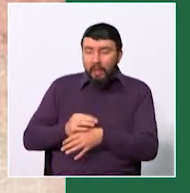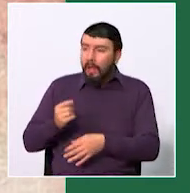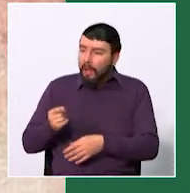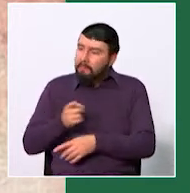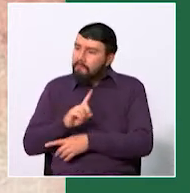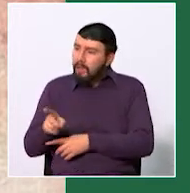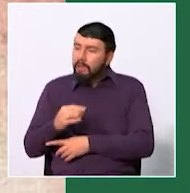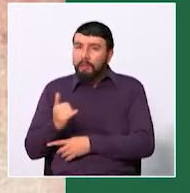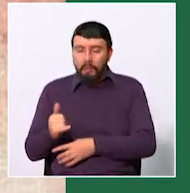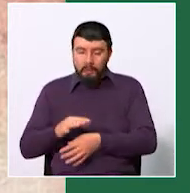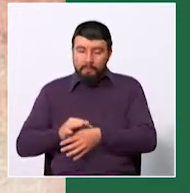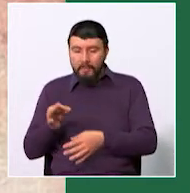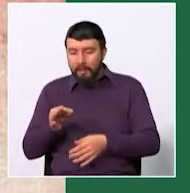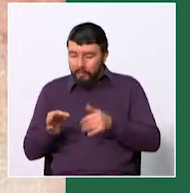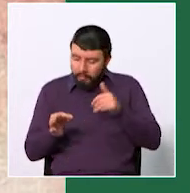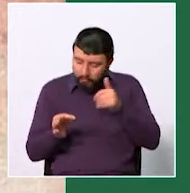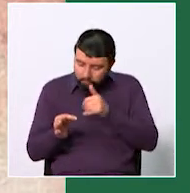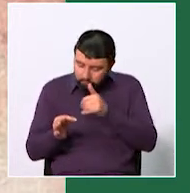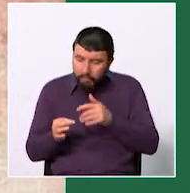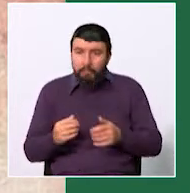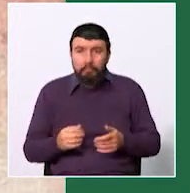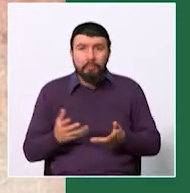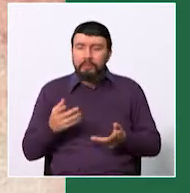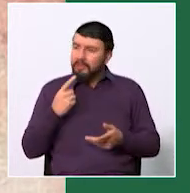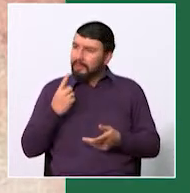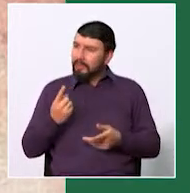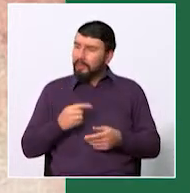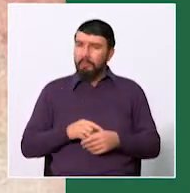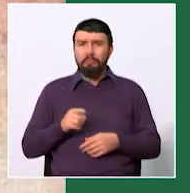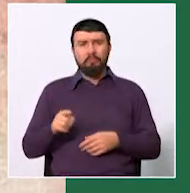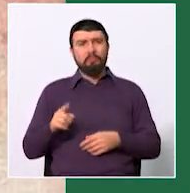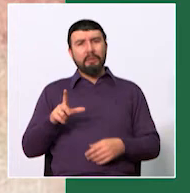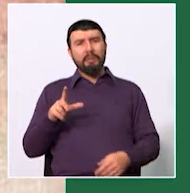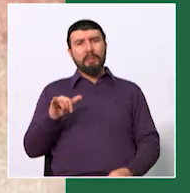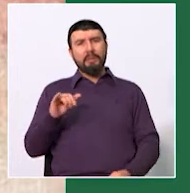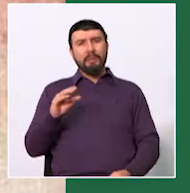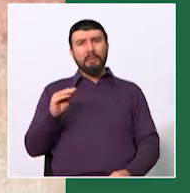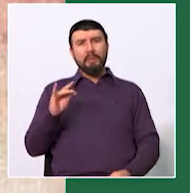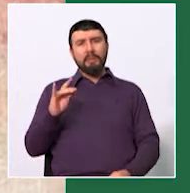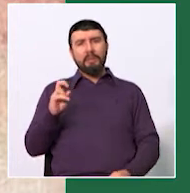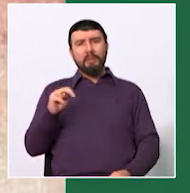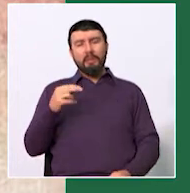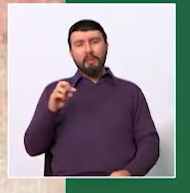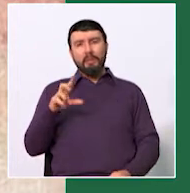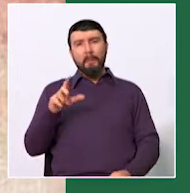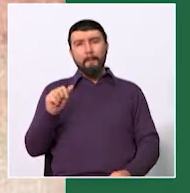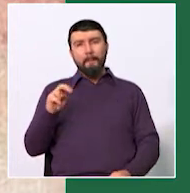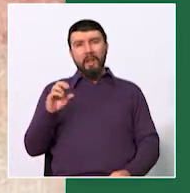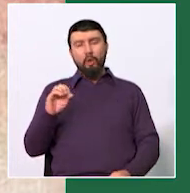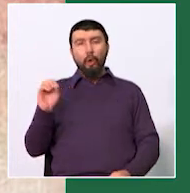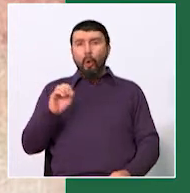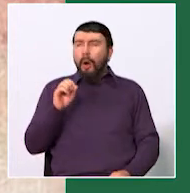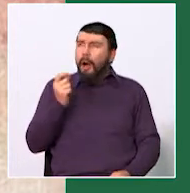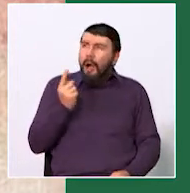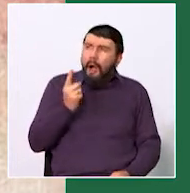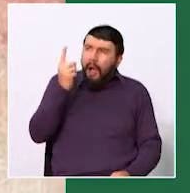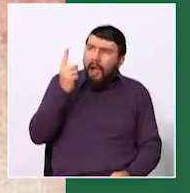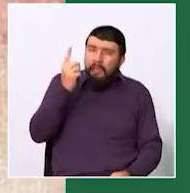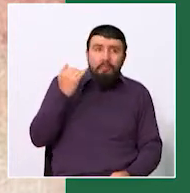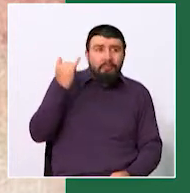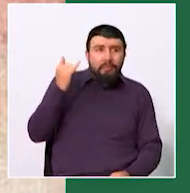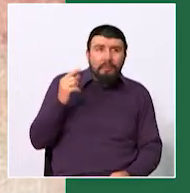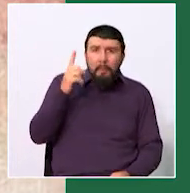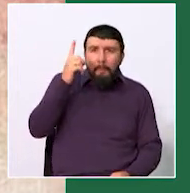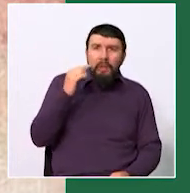porque uno podría decir aquí será un link que emplea plano o ahí donde está julián nuestro traductor alguien si me está que ven